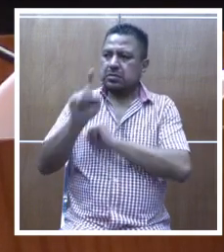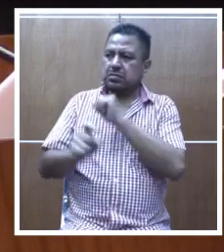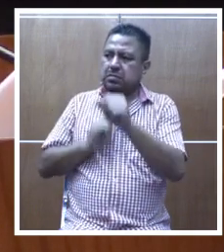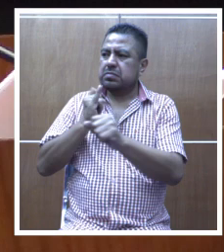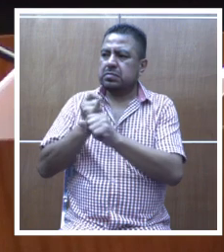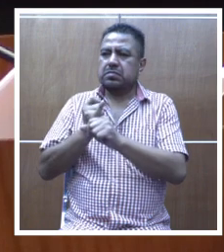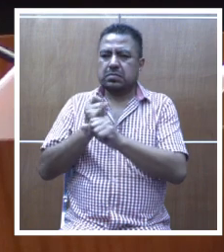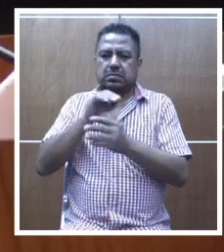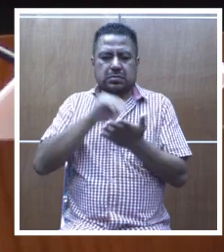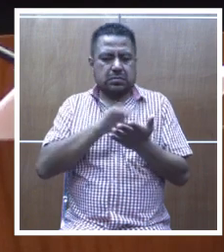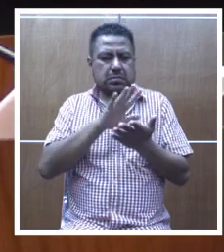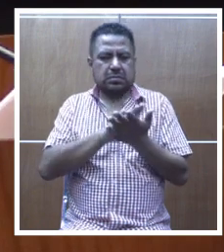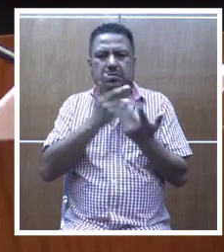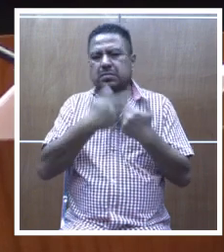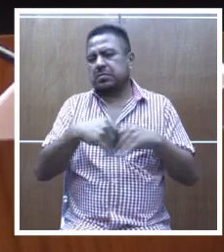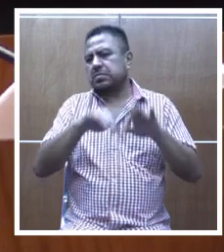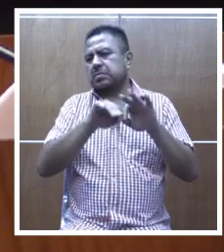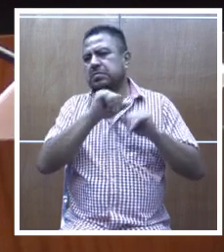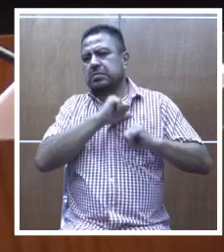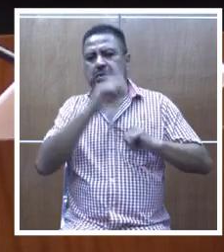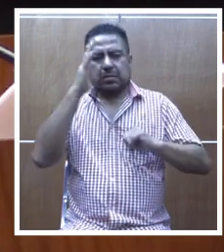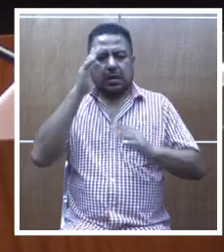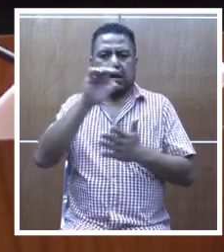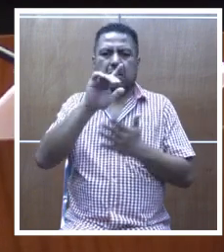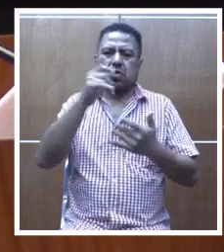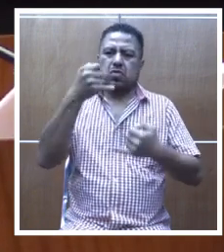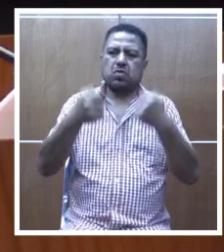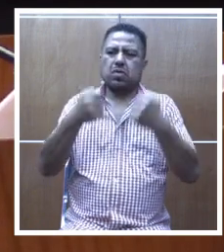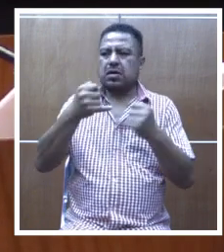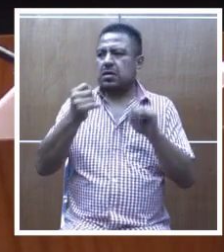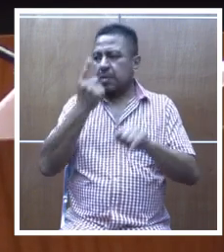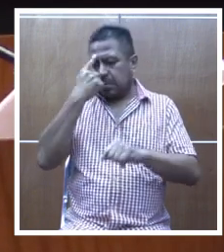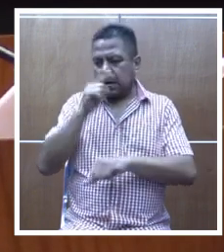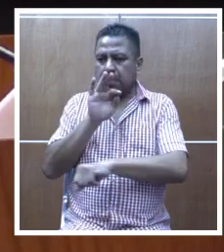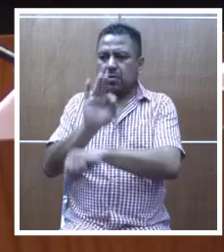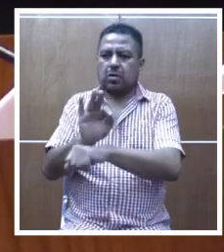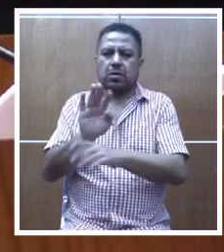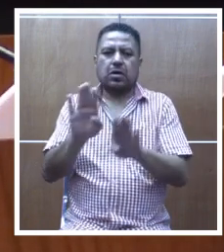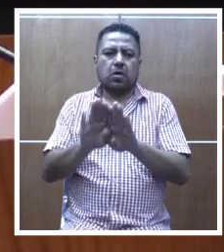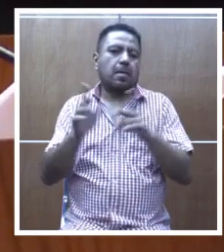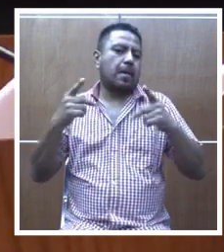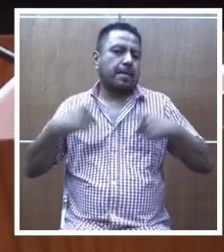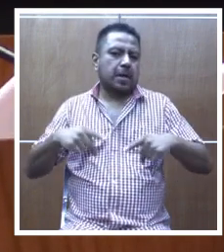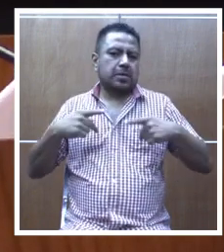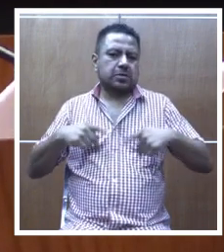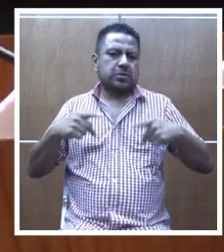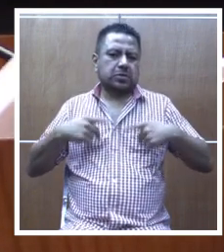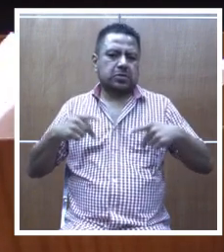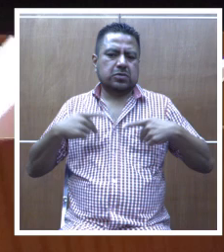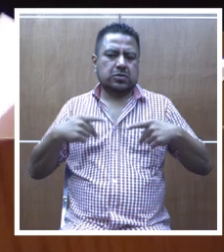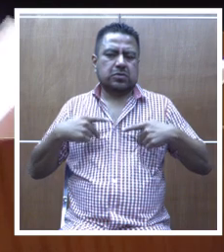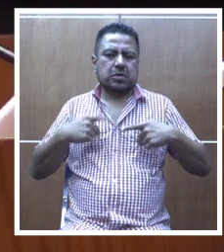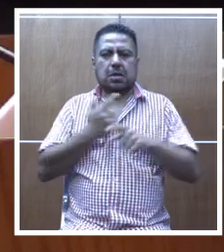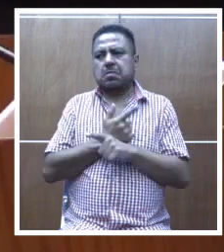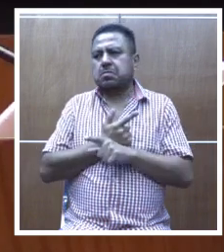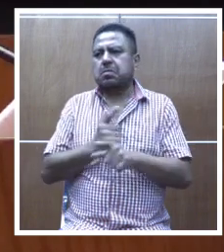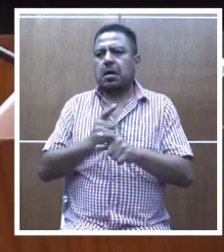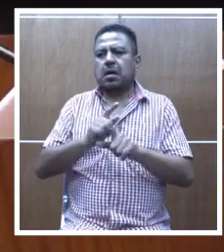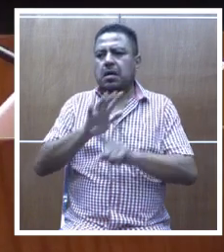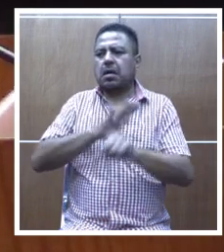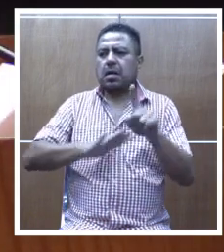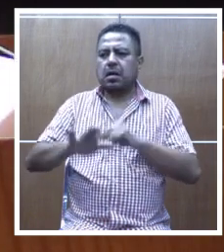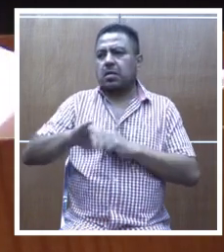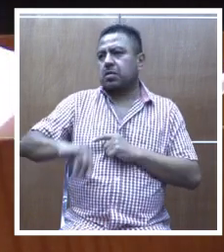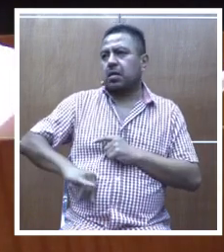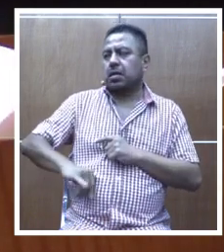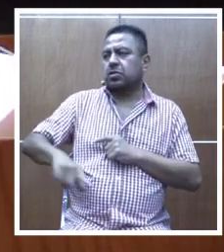cuales constituyen el principal marco jurídico de protección para ser los sujetos de derecho público y no objetos de interés